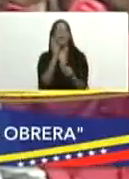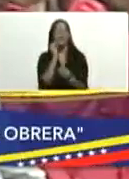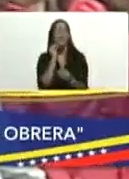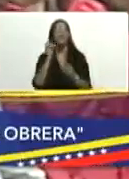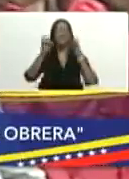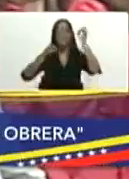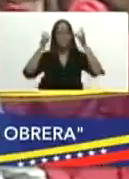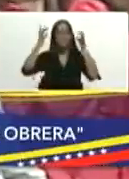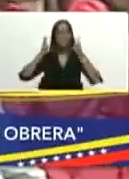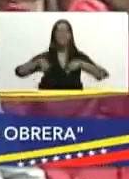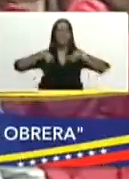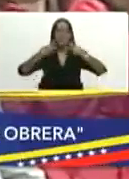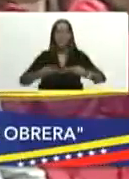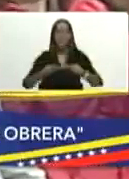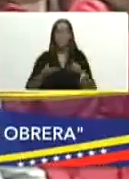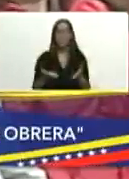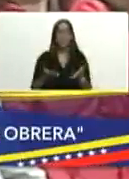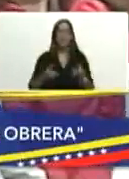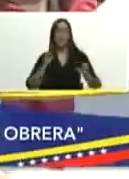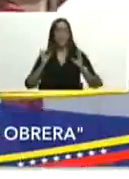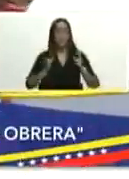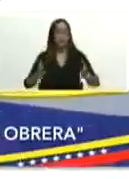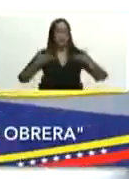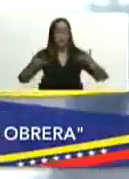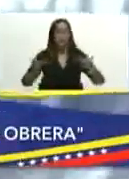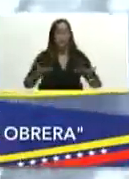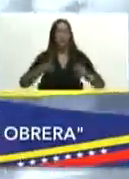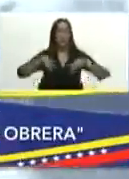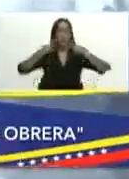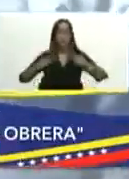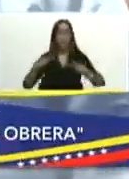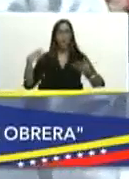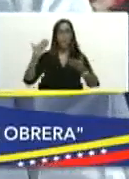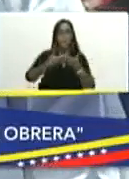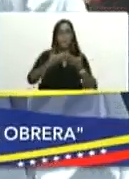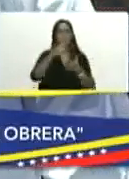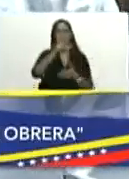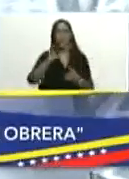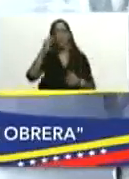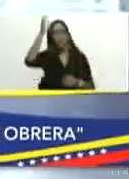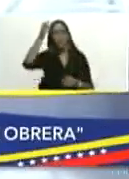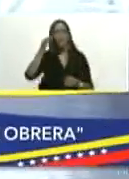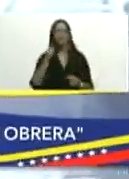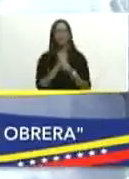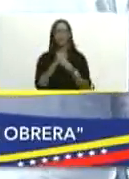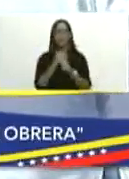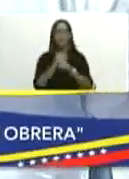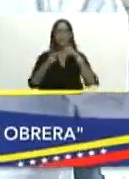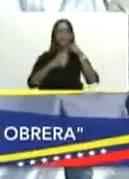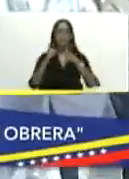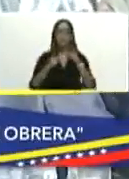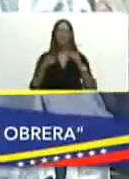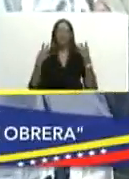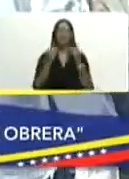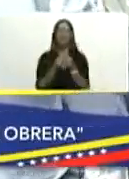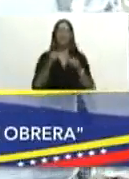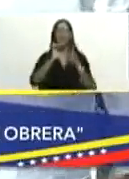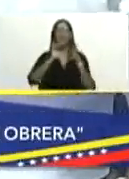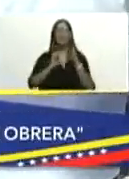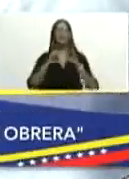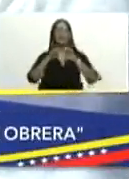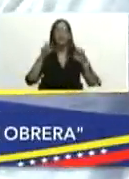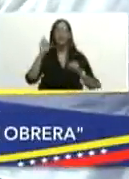motivar a la nueva creación de otros consejos productivos de trabajadores y por supuesto al acompañamiento con los elementos educativos